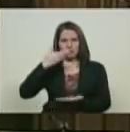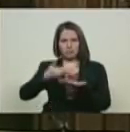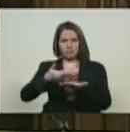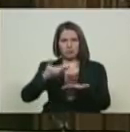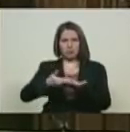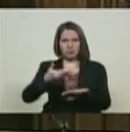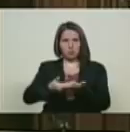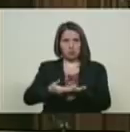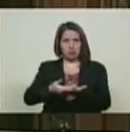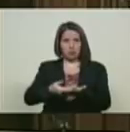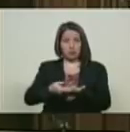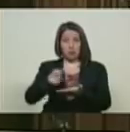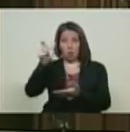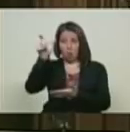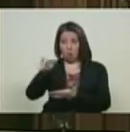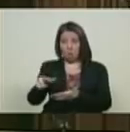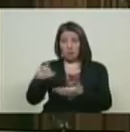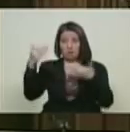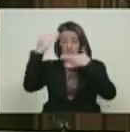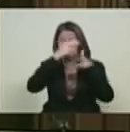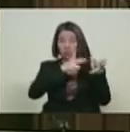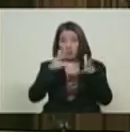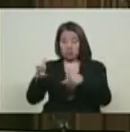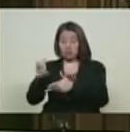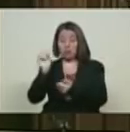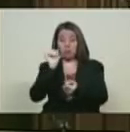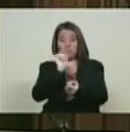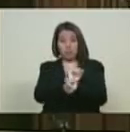este terrorista capturado.